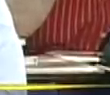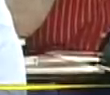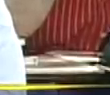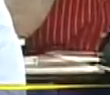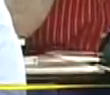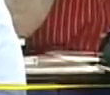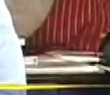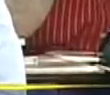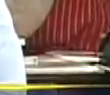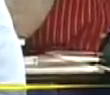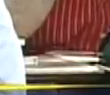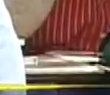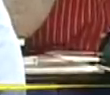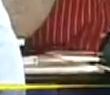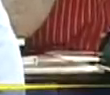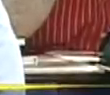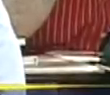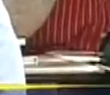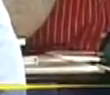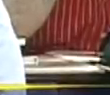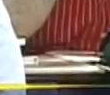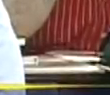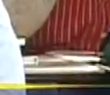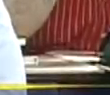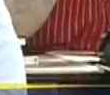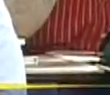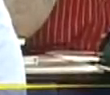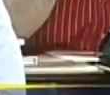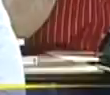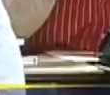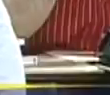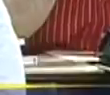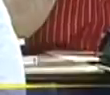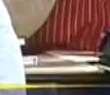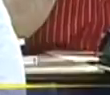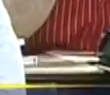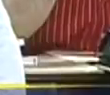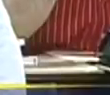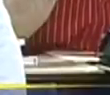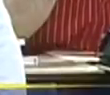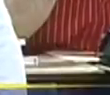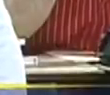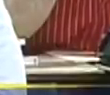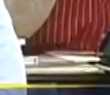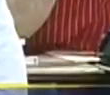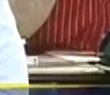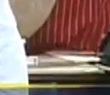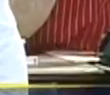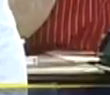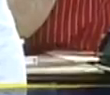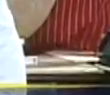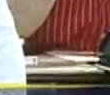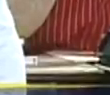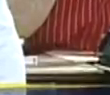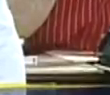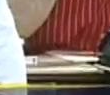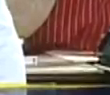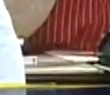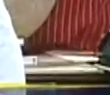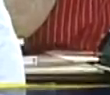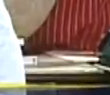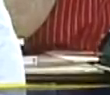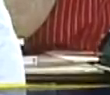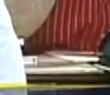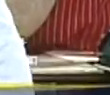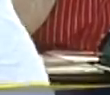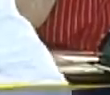adquiridos años atrás y que fueron abandonados allí, equipos para la cultura, equipos para el tema de salud, entre otras